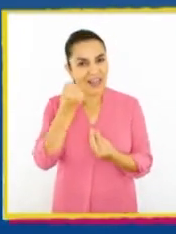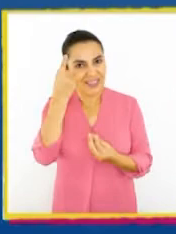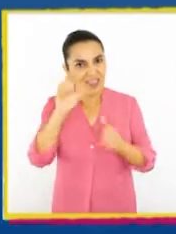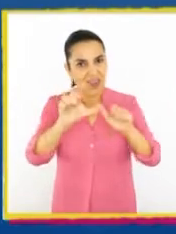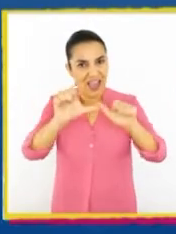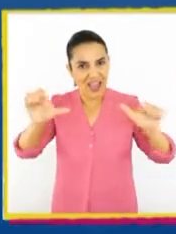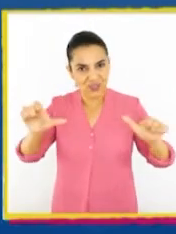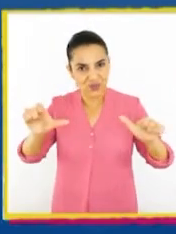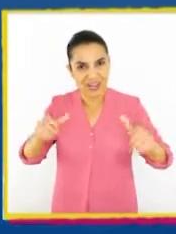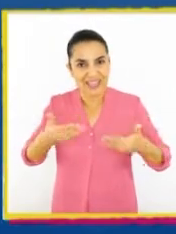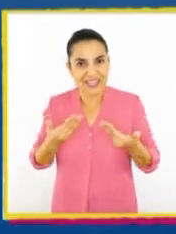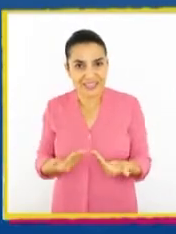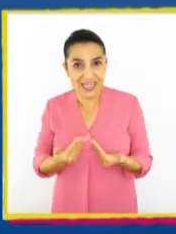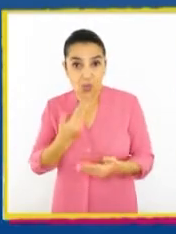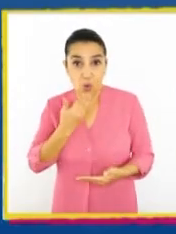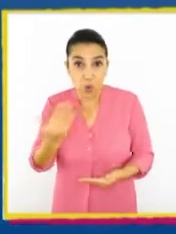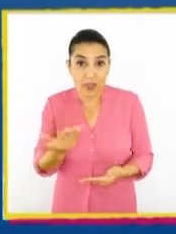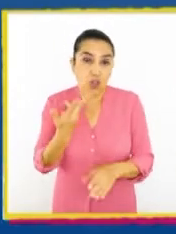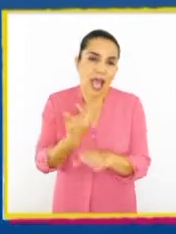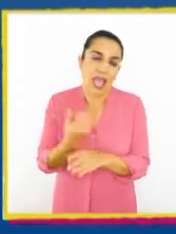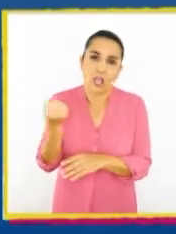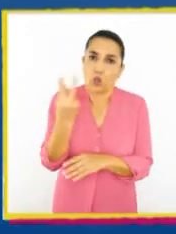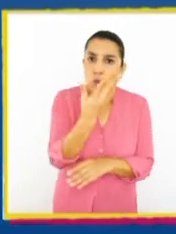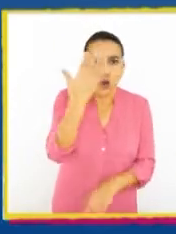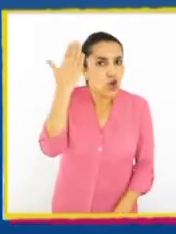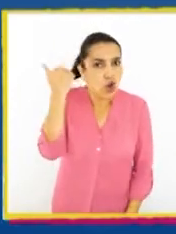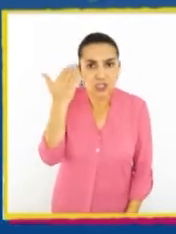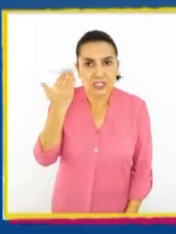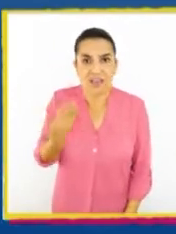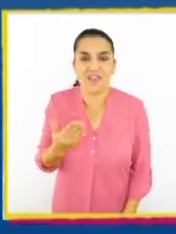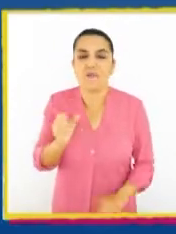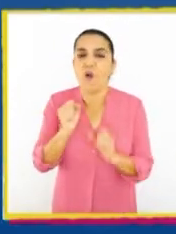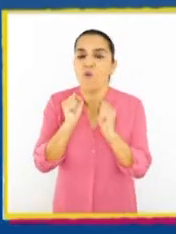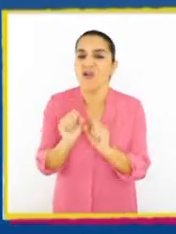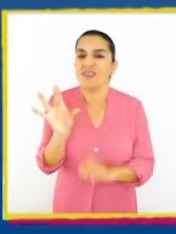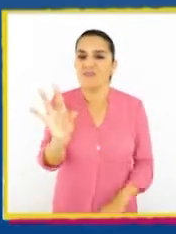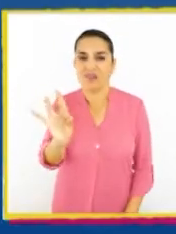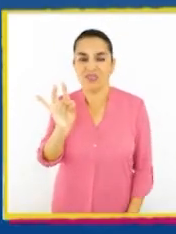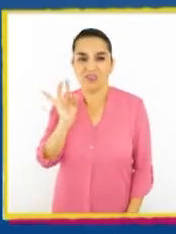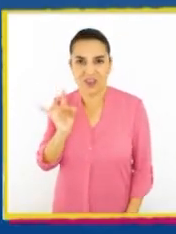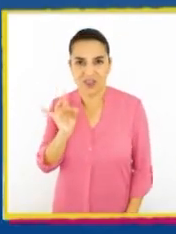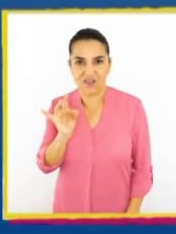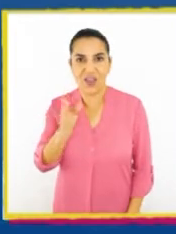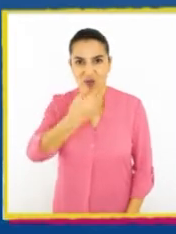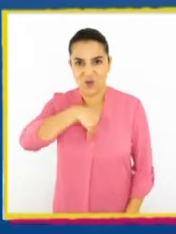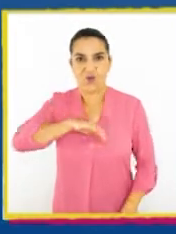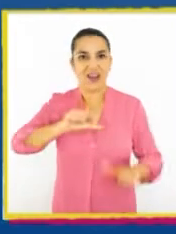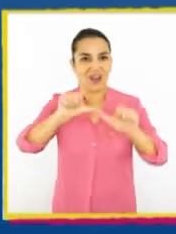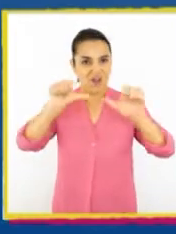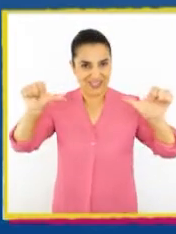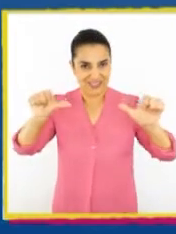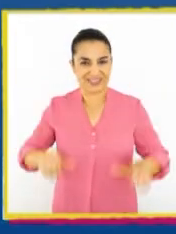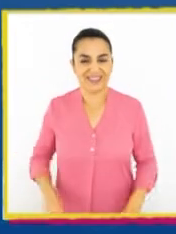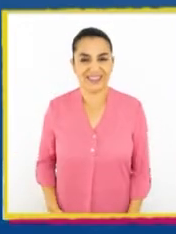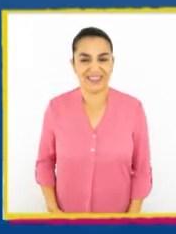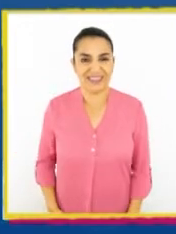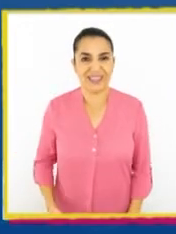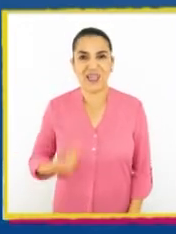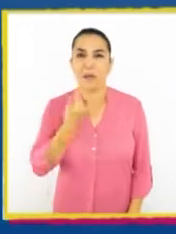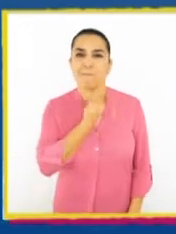1969. ¡Qué bien entendieron las ecuaciones! Así que cada vez que tengamos un número incógnito, podemos descubrir nuestra